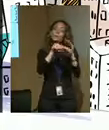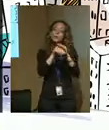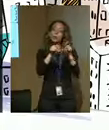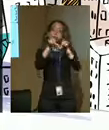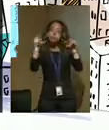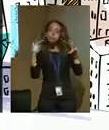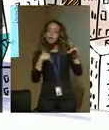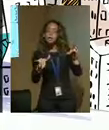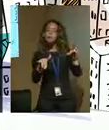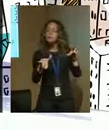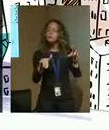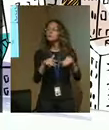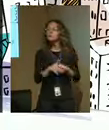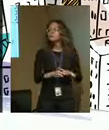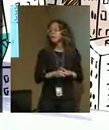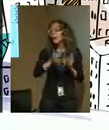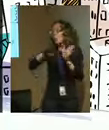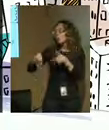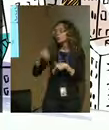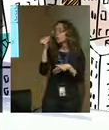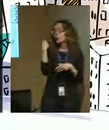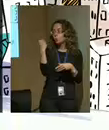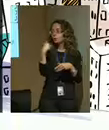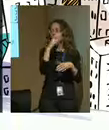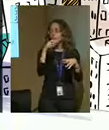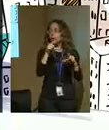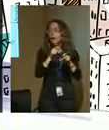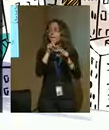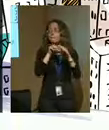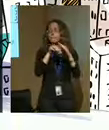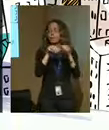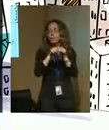Hay una pregunta. Venga, la última y pasamos al vídeo, ¿vale?